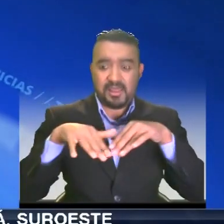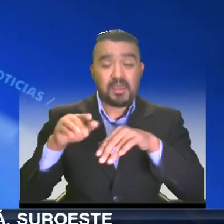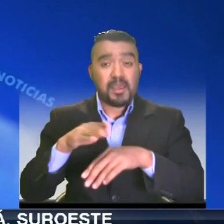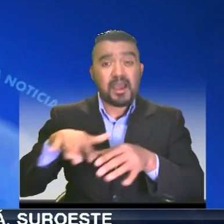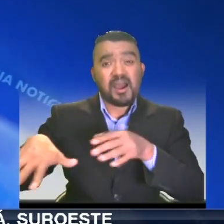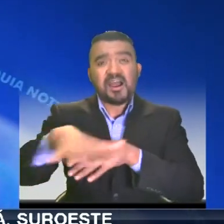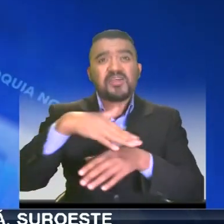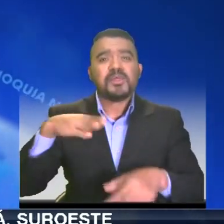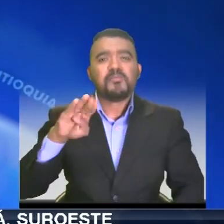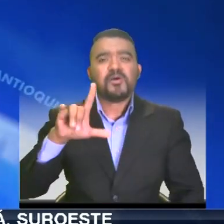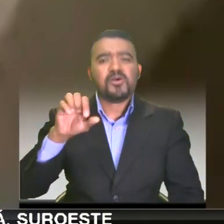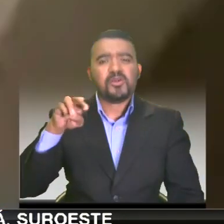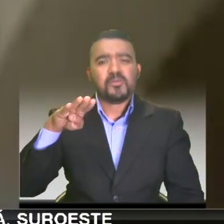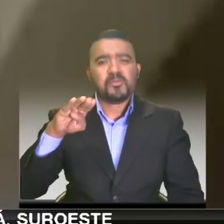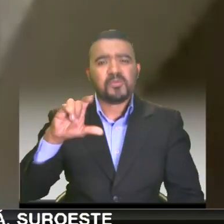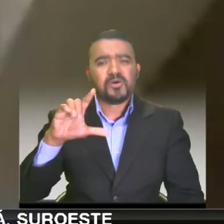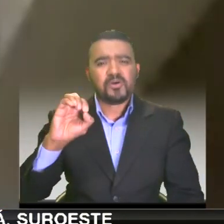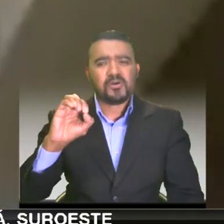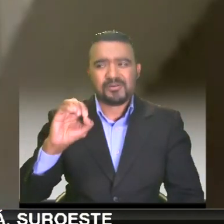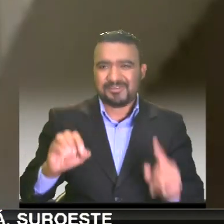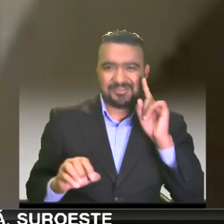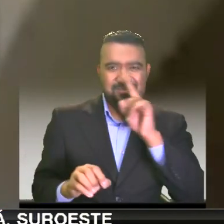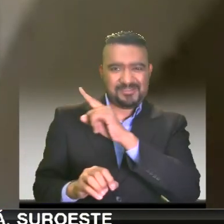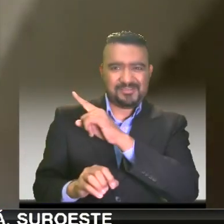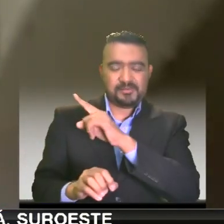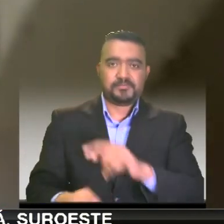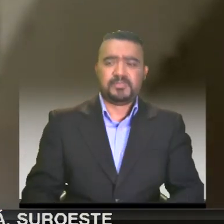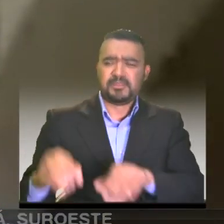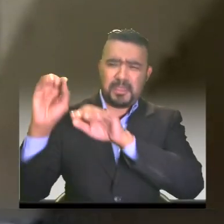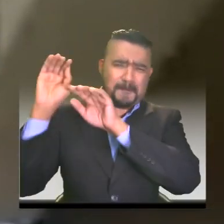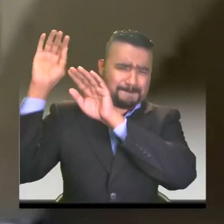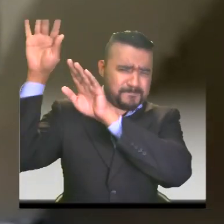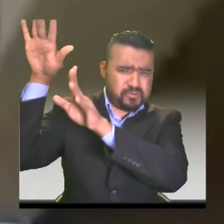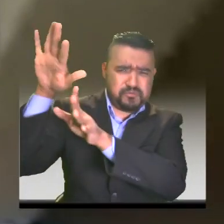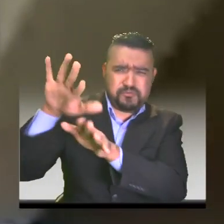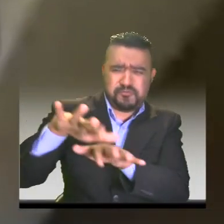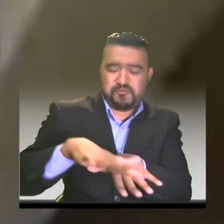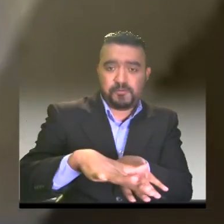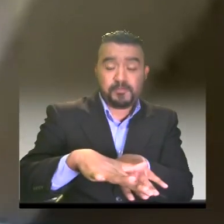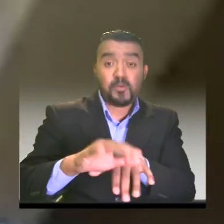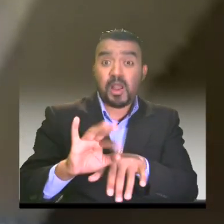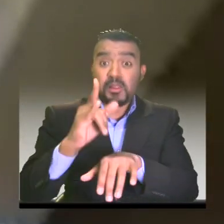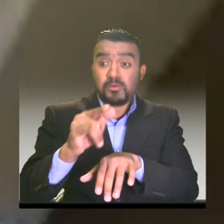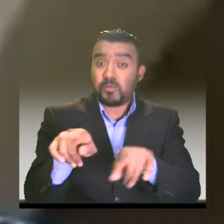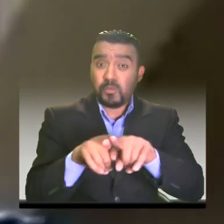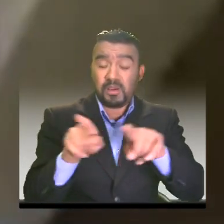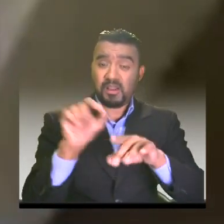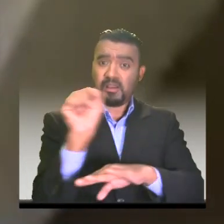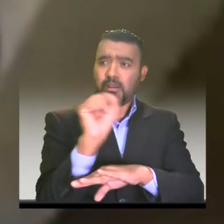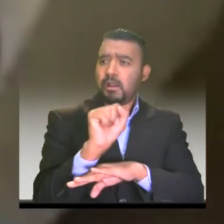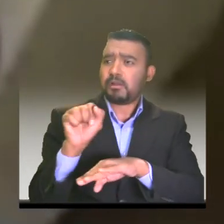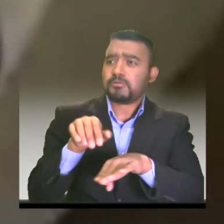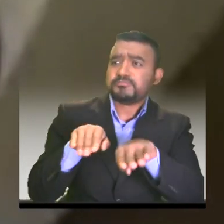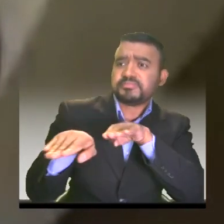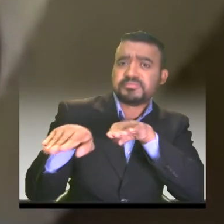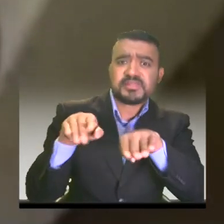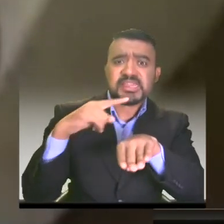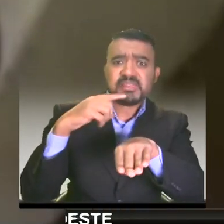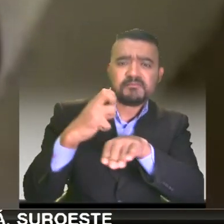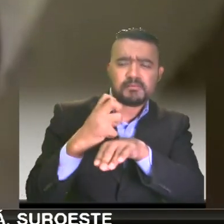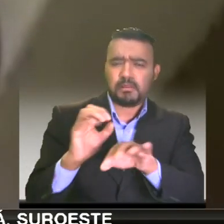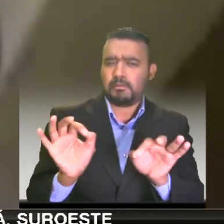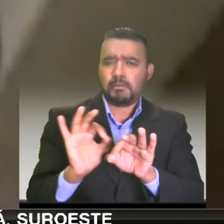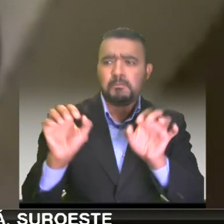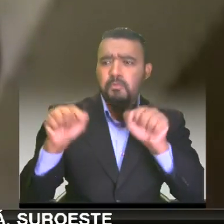Bolombolo-Medellín. No afecta para nada la movilidad hacia el suroeste. Obviamente se viene presentando una